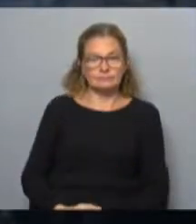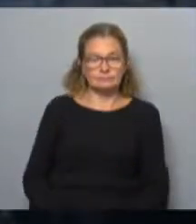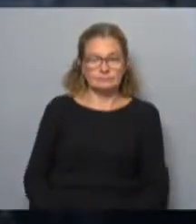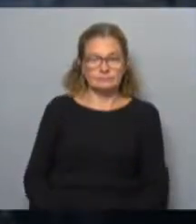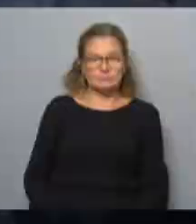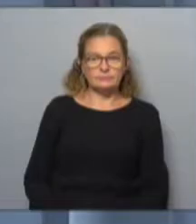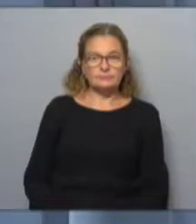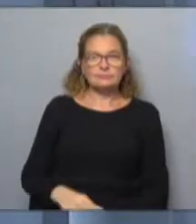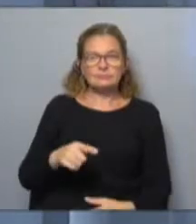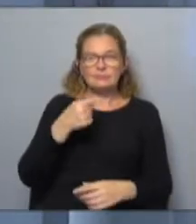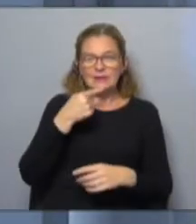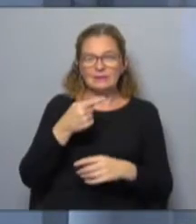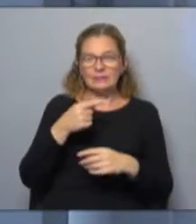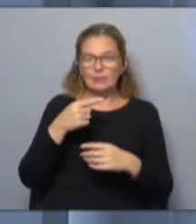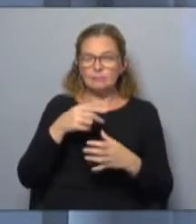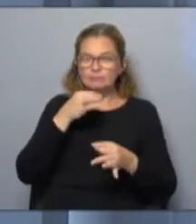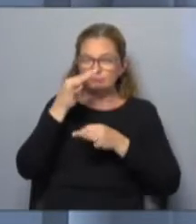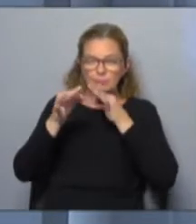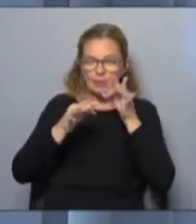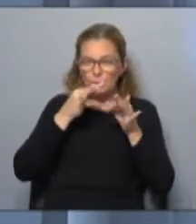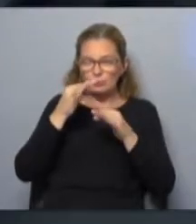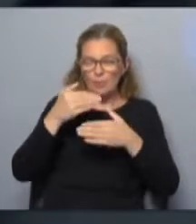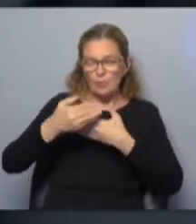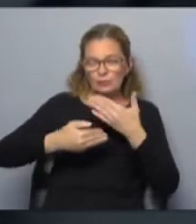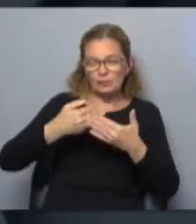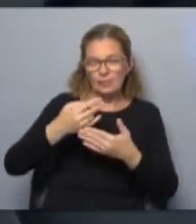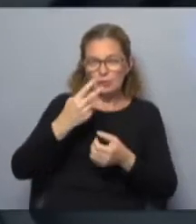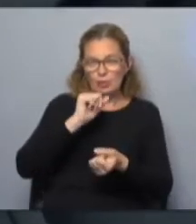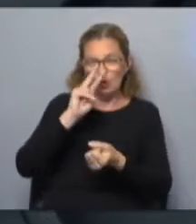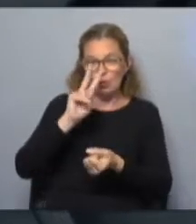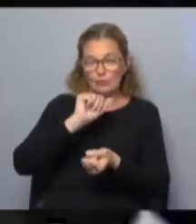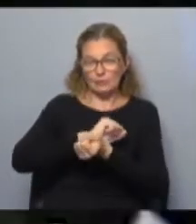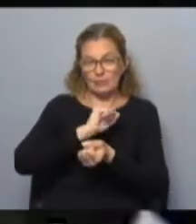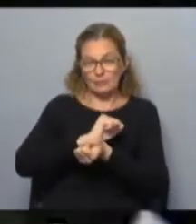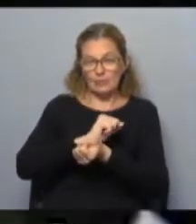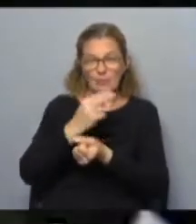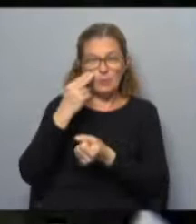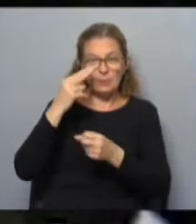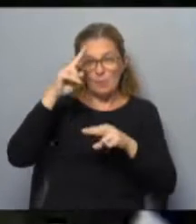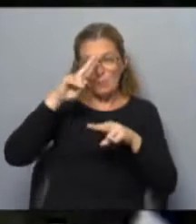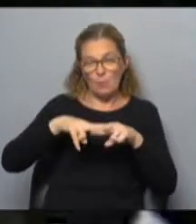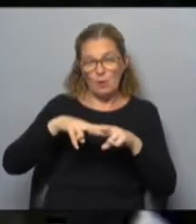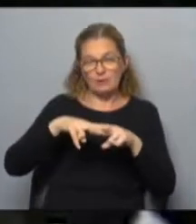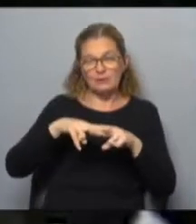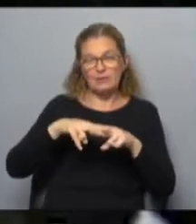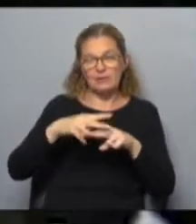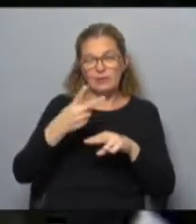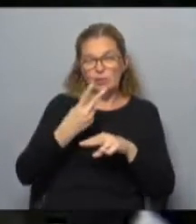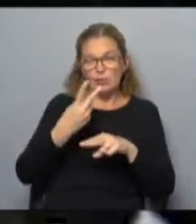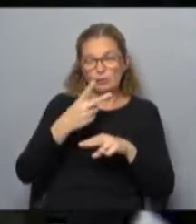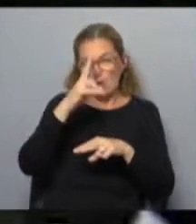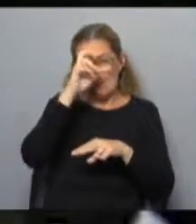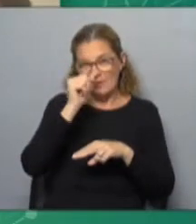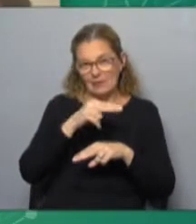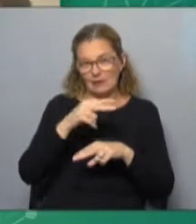La demanda refiere a las repercusiones generadas por el procesamiento de dos enfermeros por el presunto homicidio de pacientes terminales en dos hospitales,